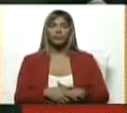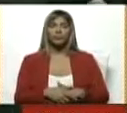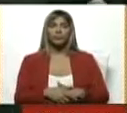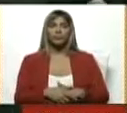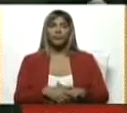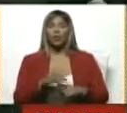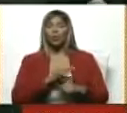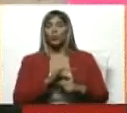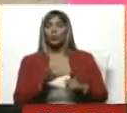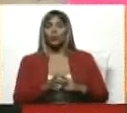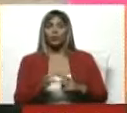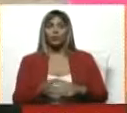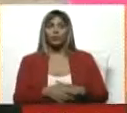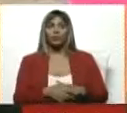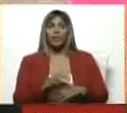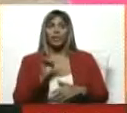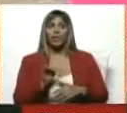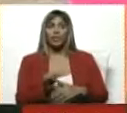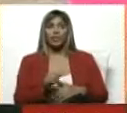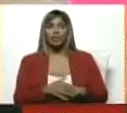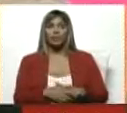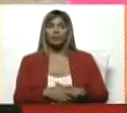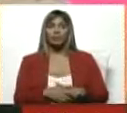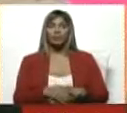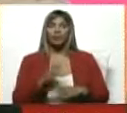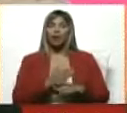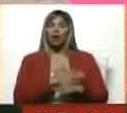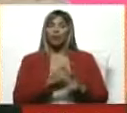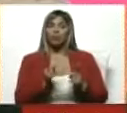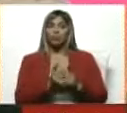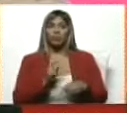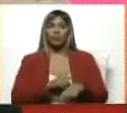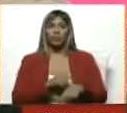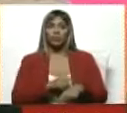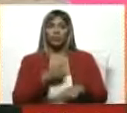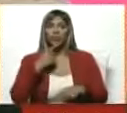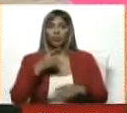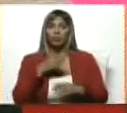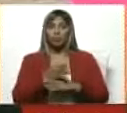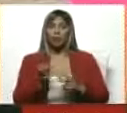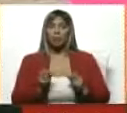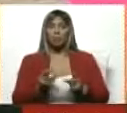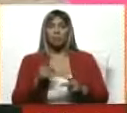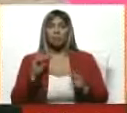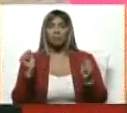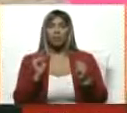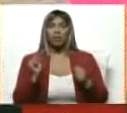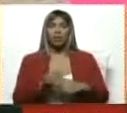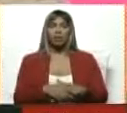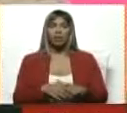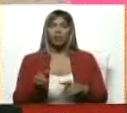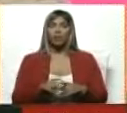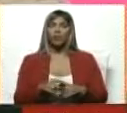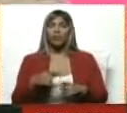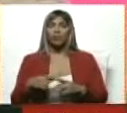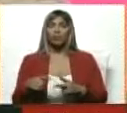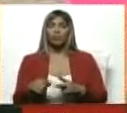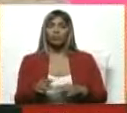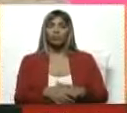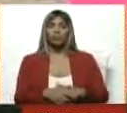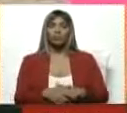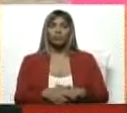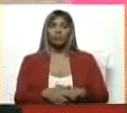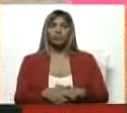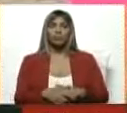territoriales, culturales. Y hace poco que tuvimos la oportunidad de estar en Mérida con los compañeros